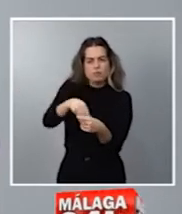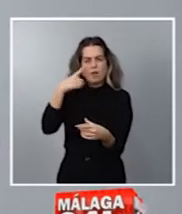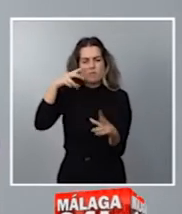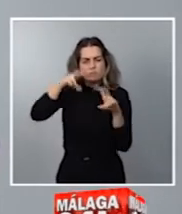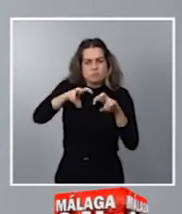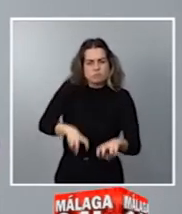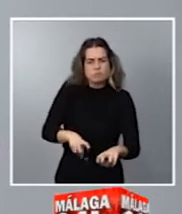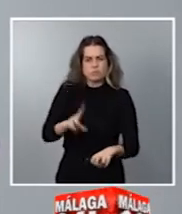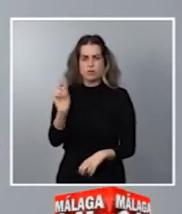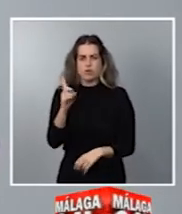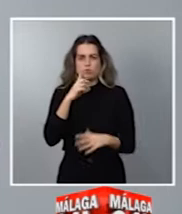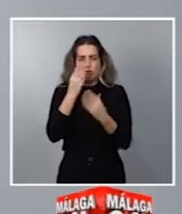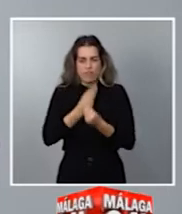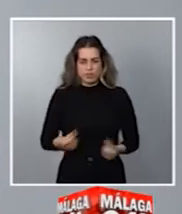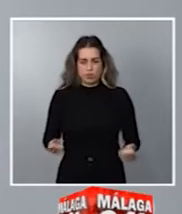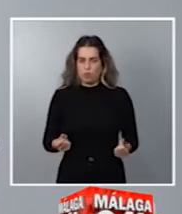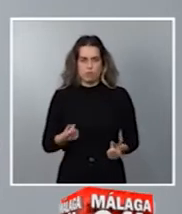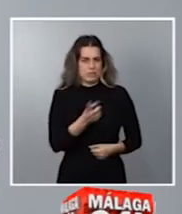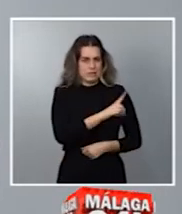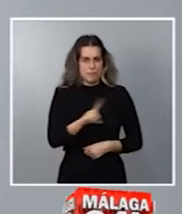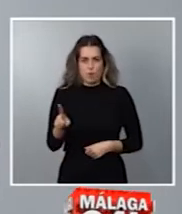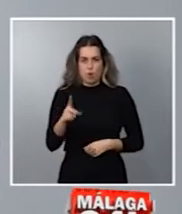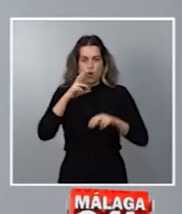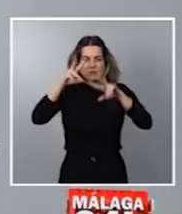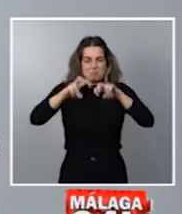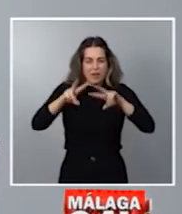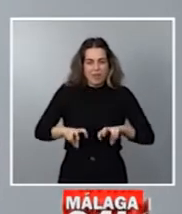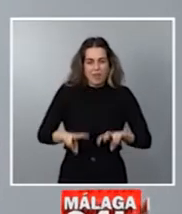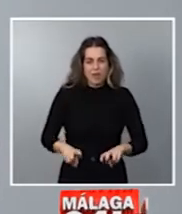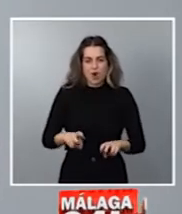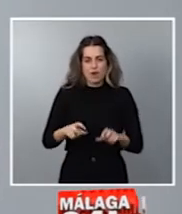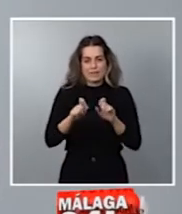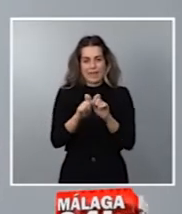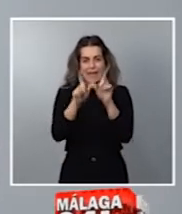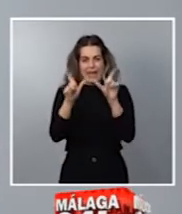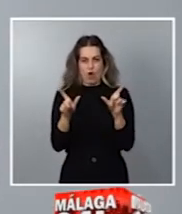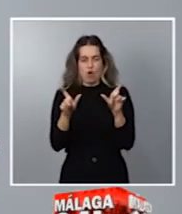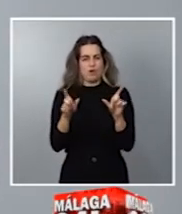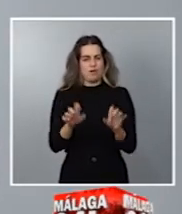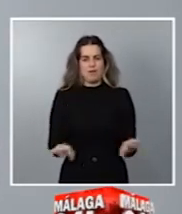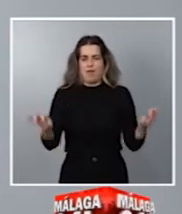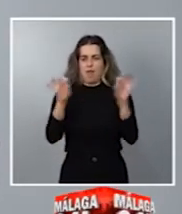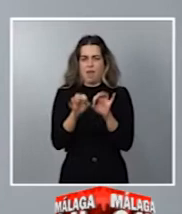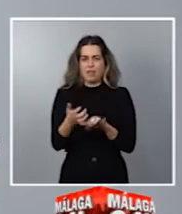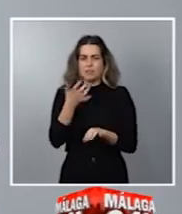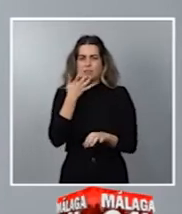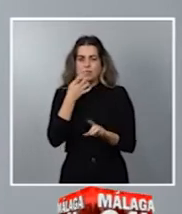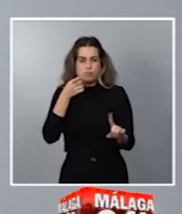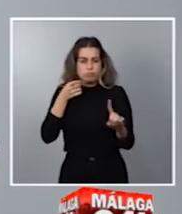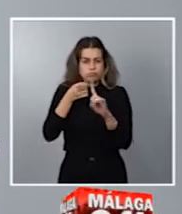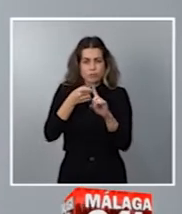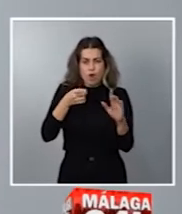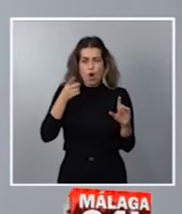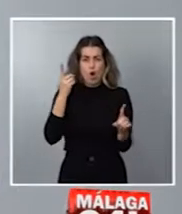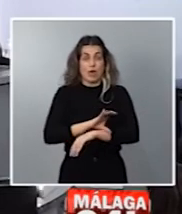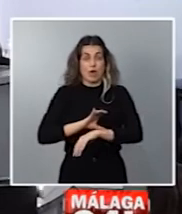desnudos integrales, tampoco inspecciones ginecológicas, ni todas aquellas que puedan ser atentatorias contra la dignidad